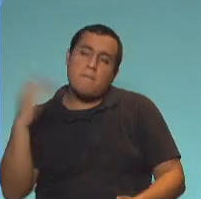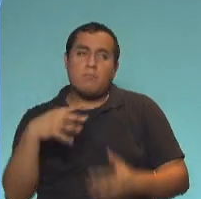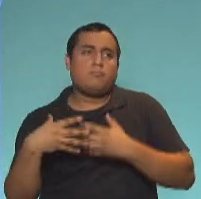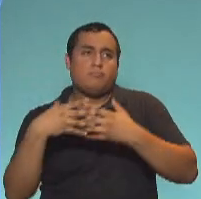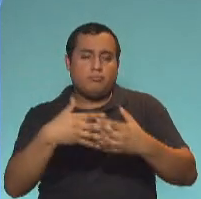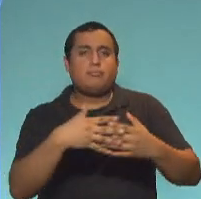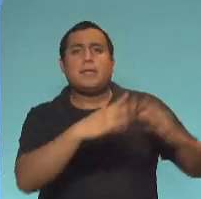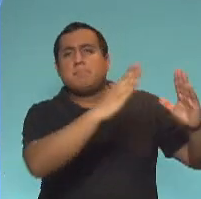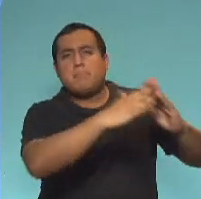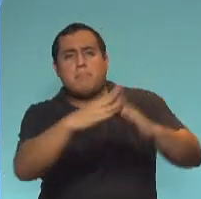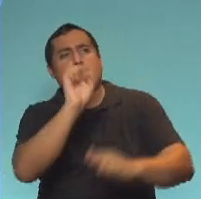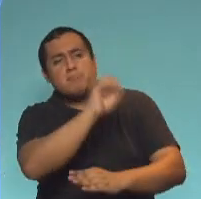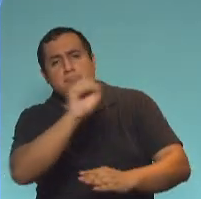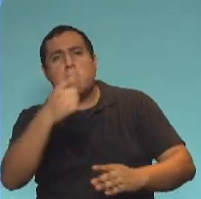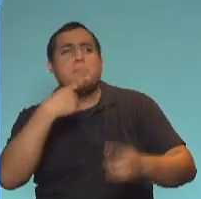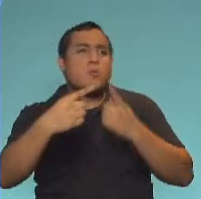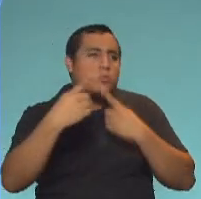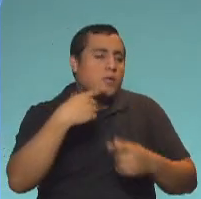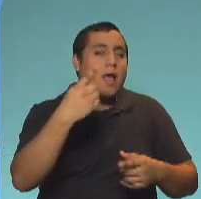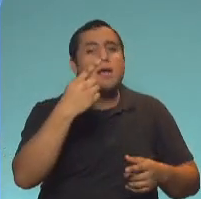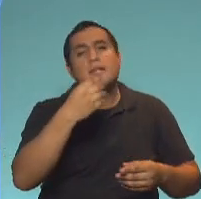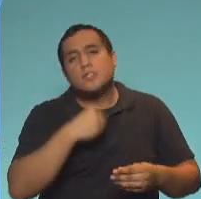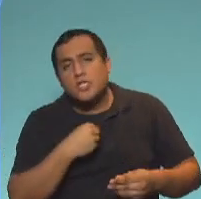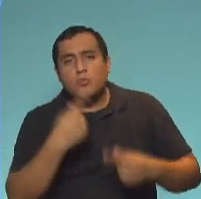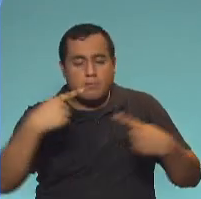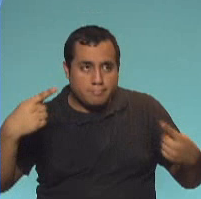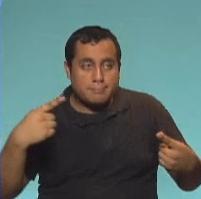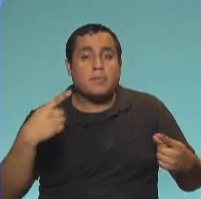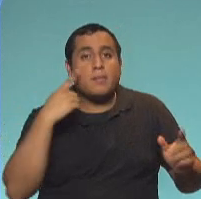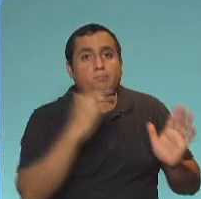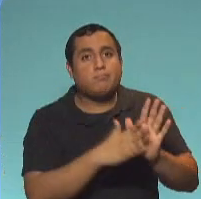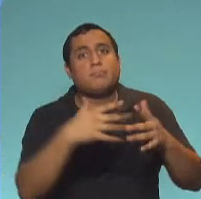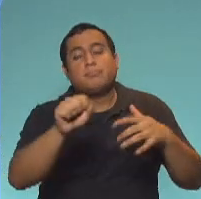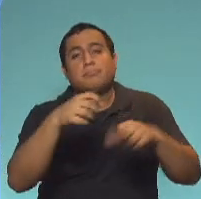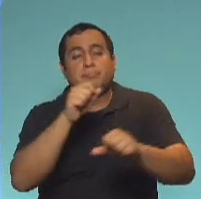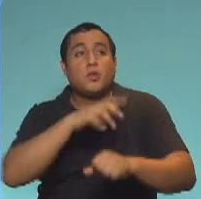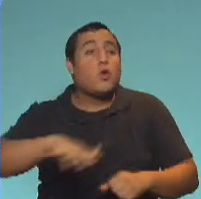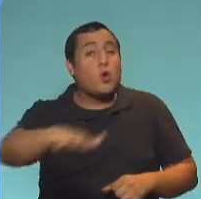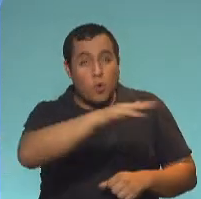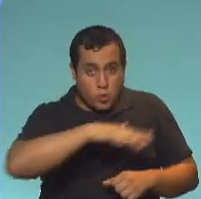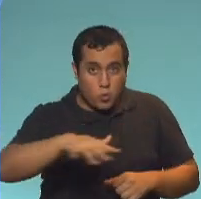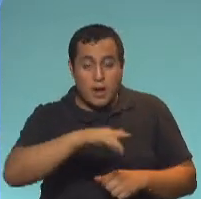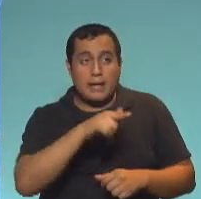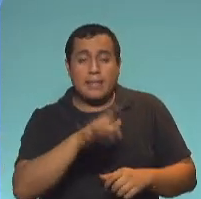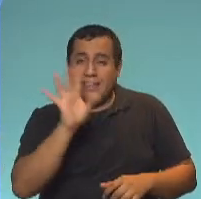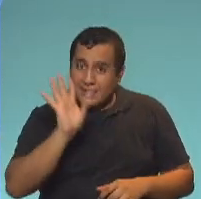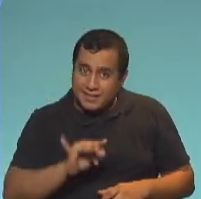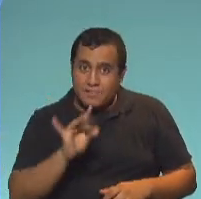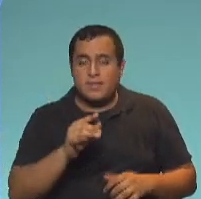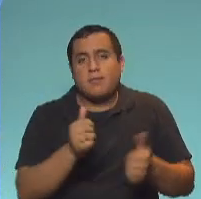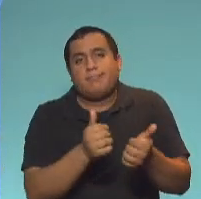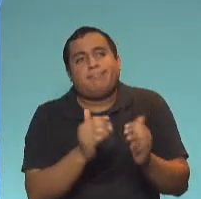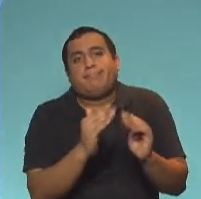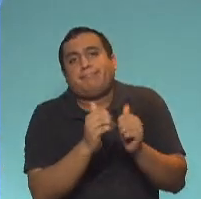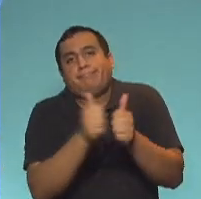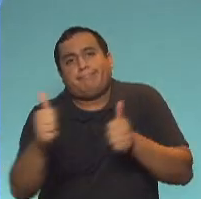en el testeo y sobre todo de vuelta especificando en las poblaciones que tienen especial dificultad en realizar el distanciamiento